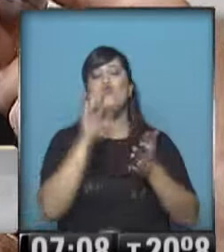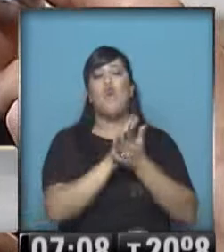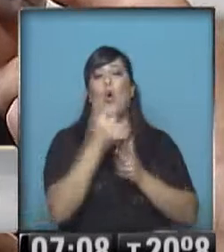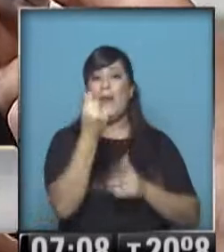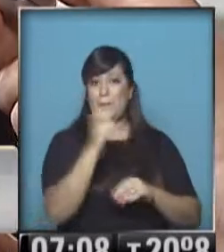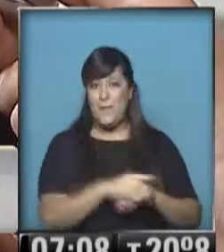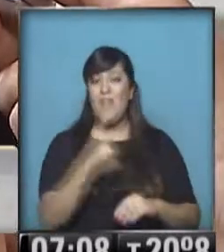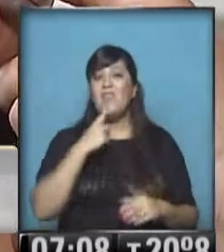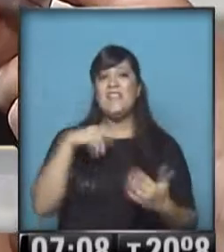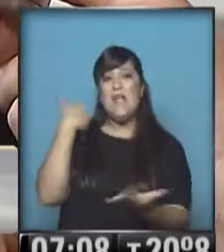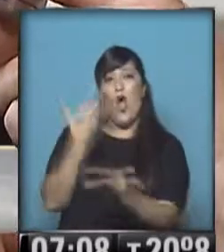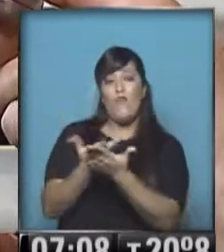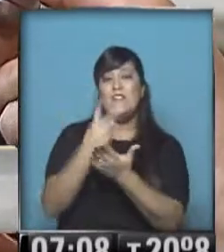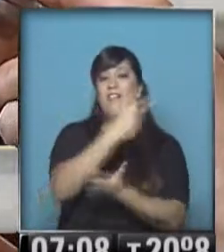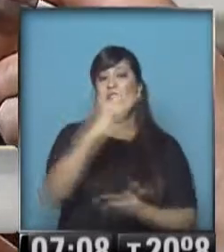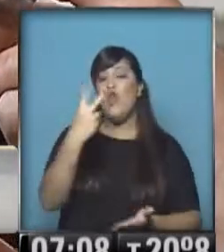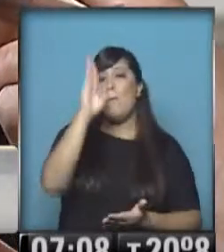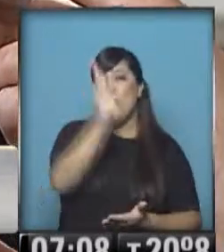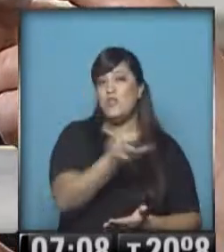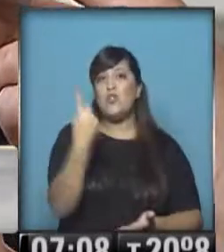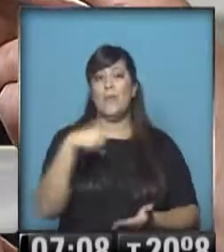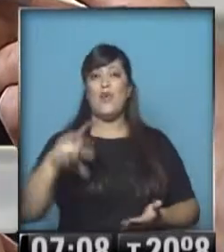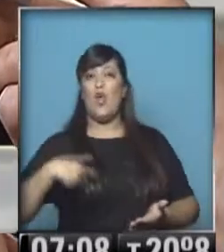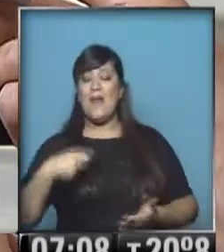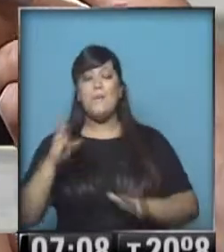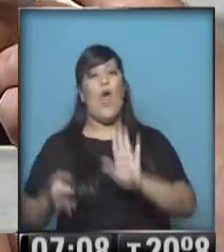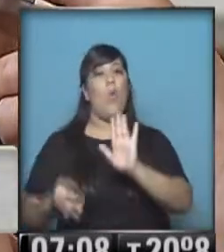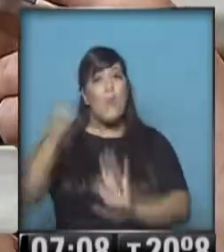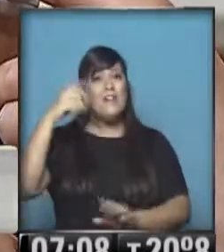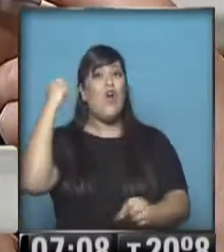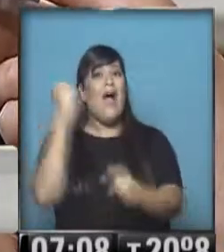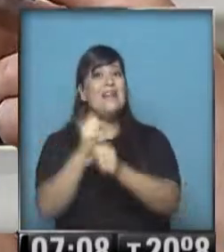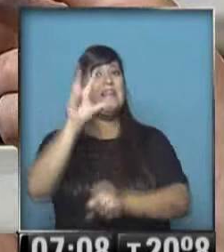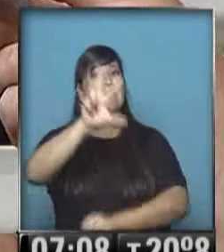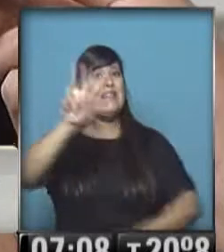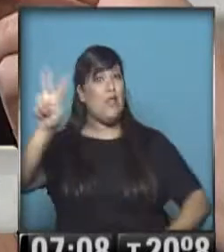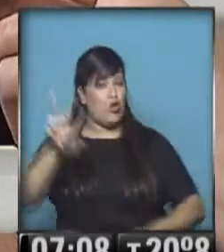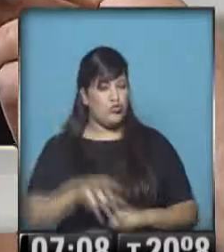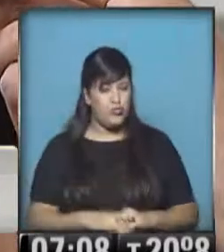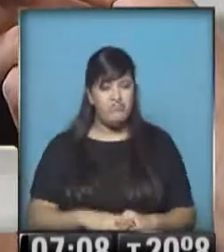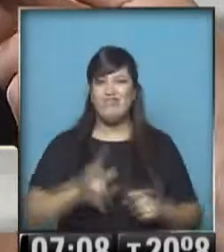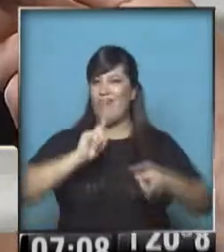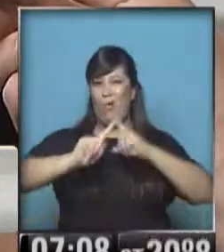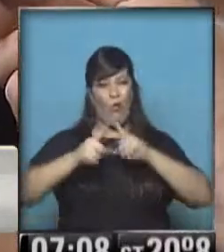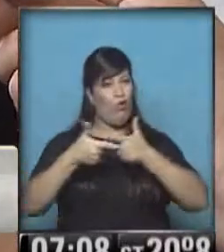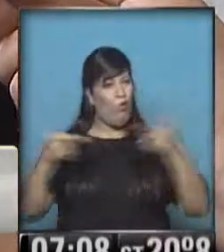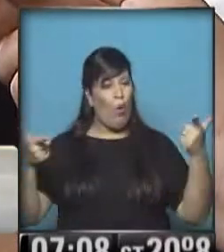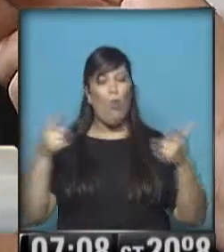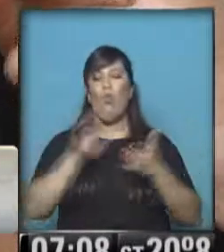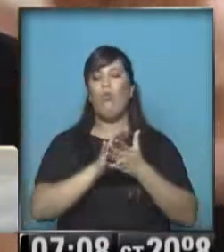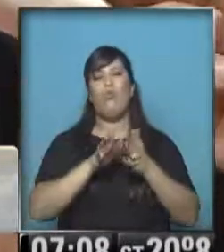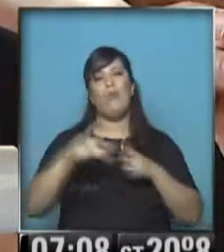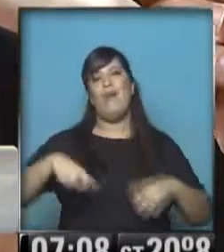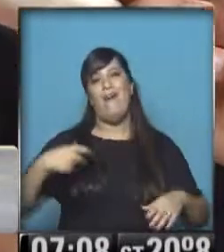habían ofrecido un 22%, pero los gremios están pidiendo un aumento que llegue al 32%. Bueno, no se pusieron de acuerdo en las tratativas. El sector gremial